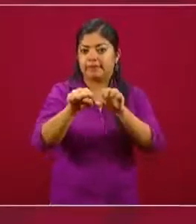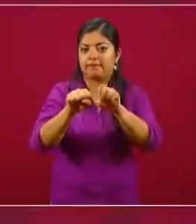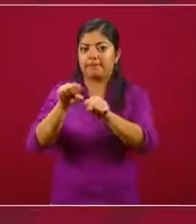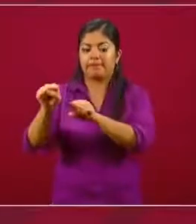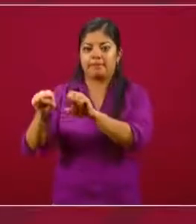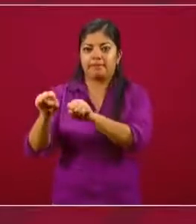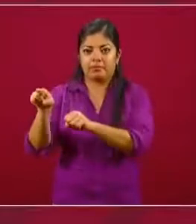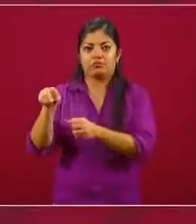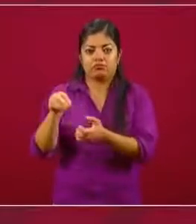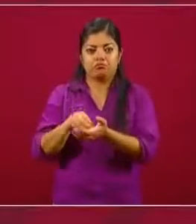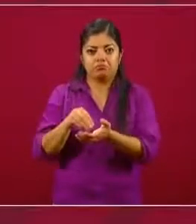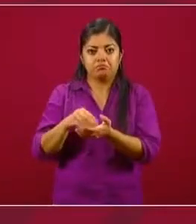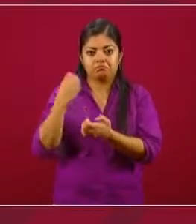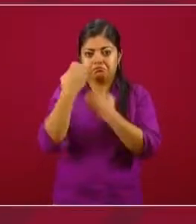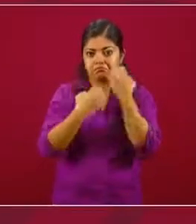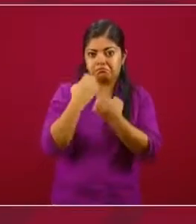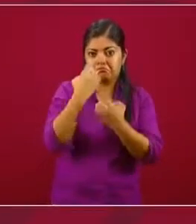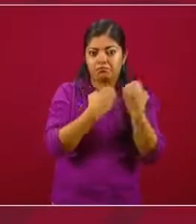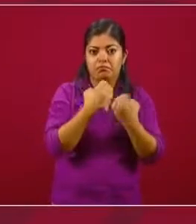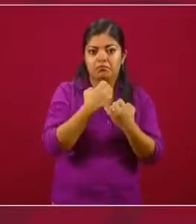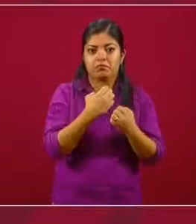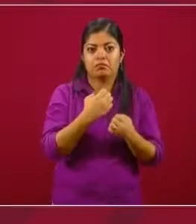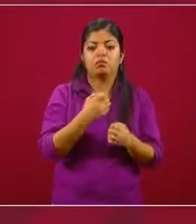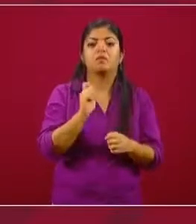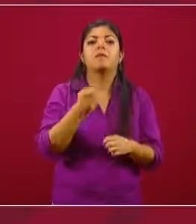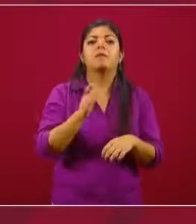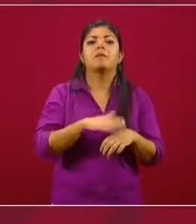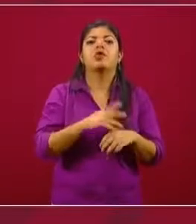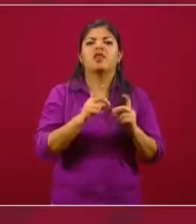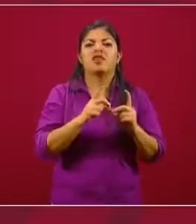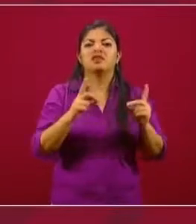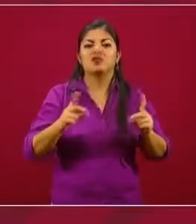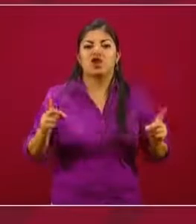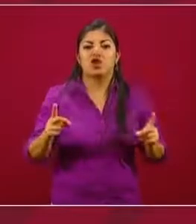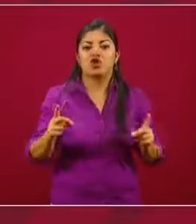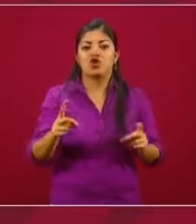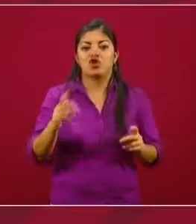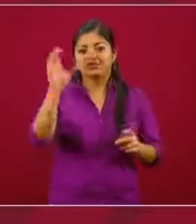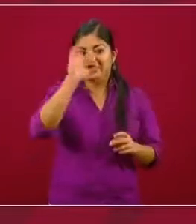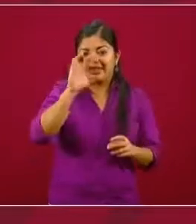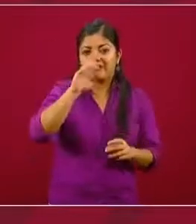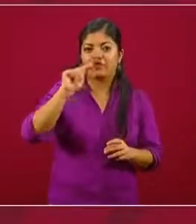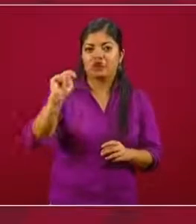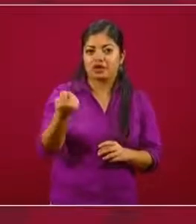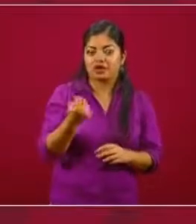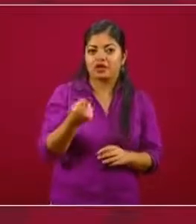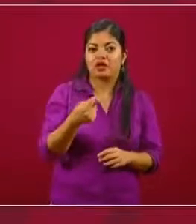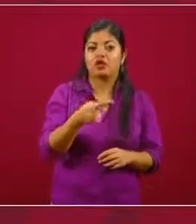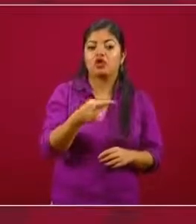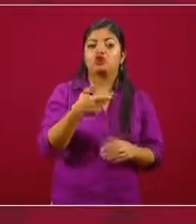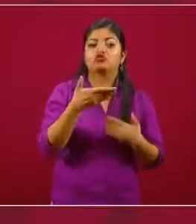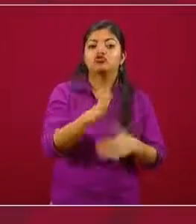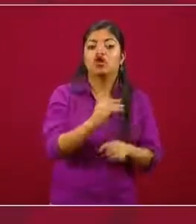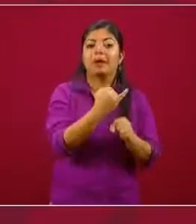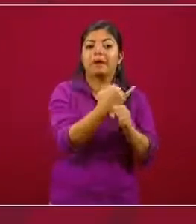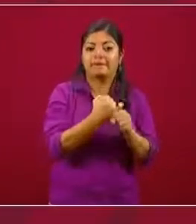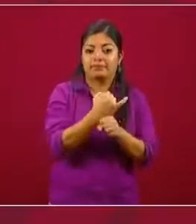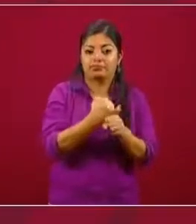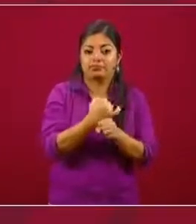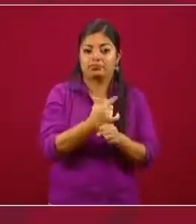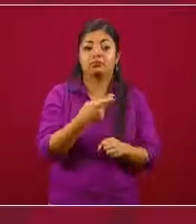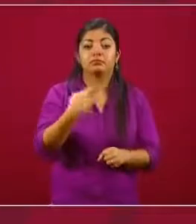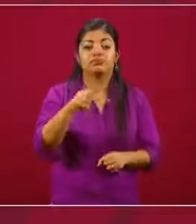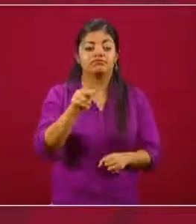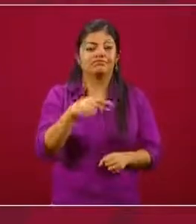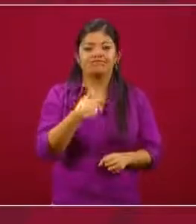de la capacidad de desarrollo científico y tecnológico de centros públicos de investigación. Pero